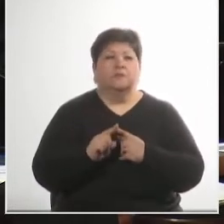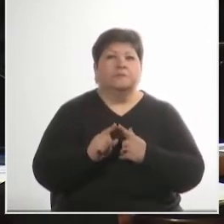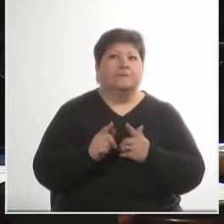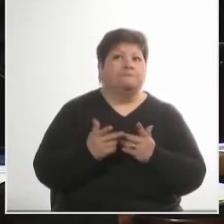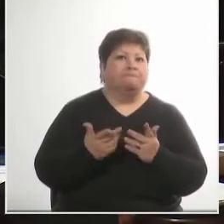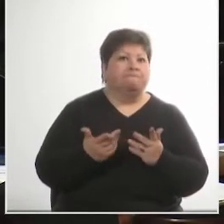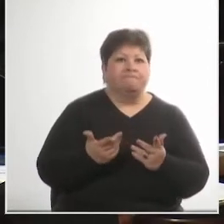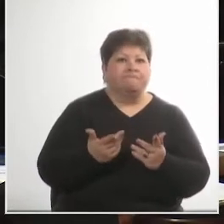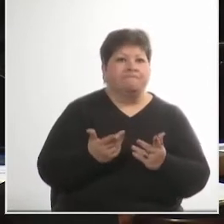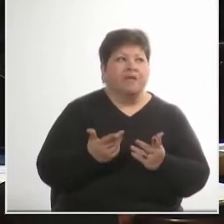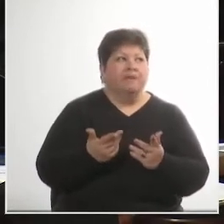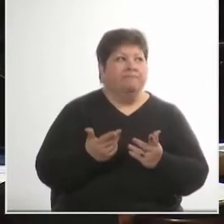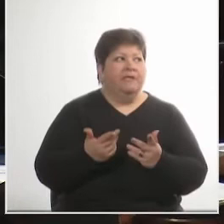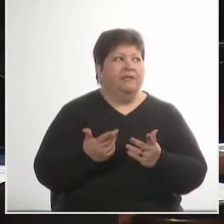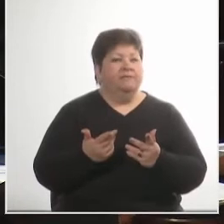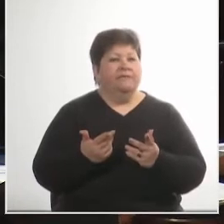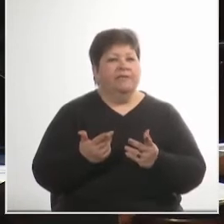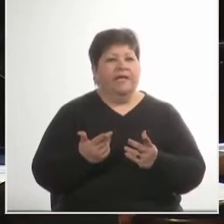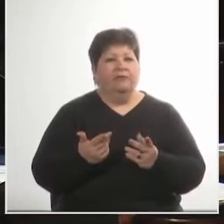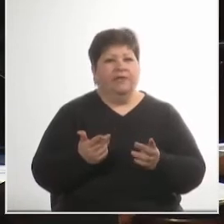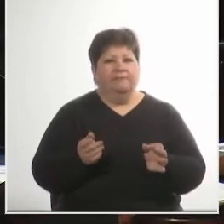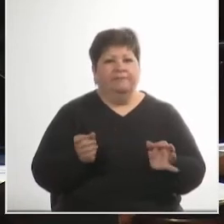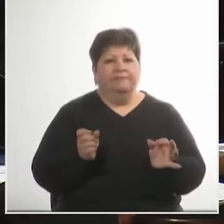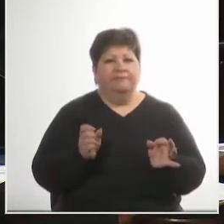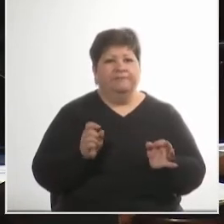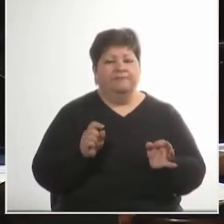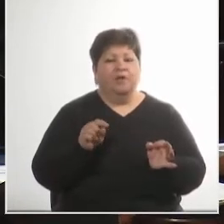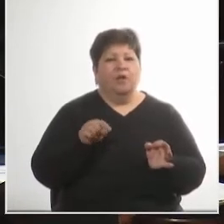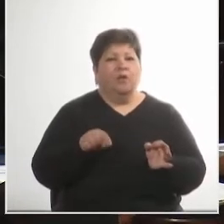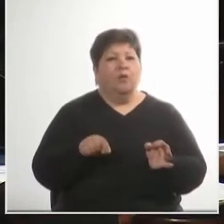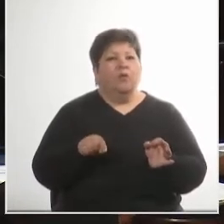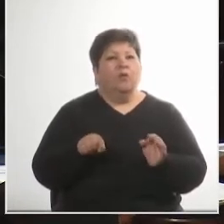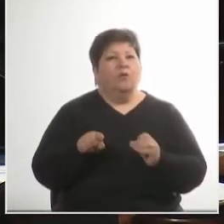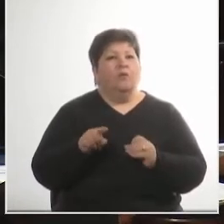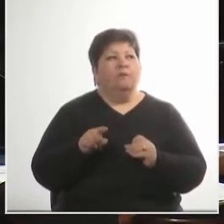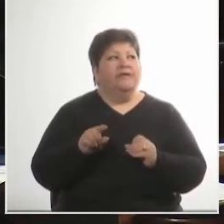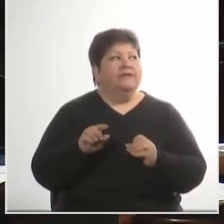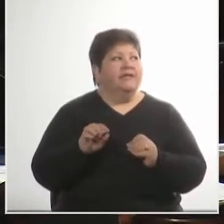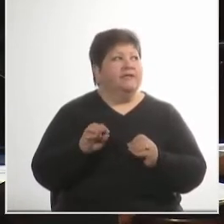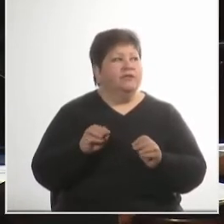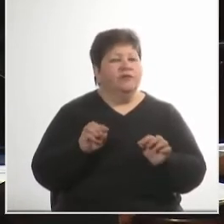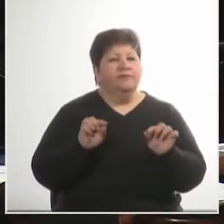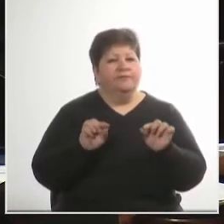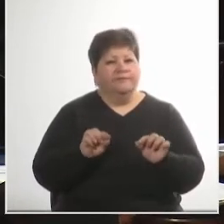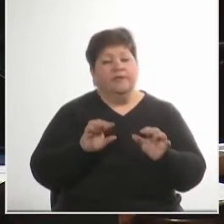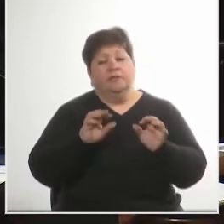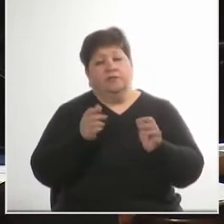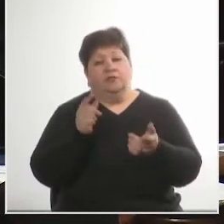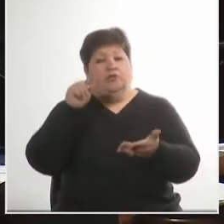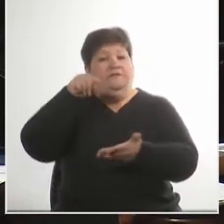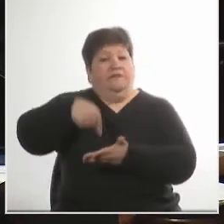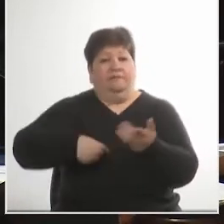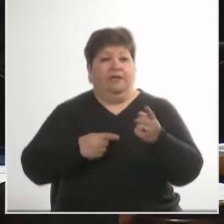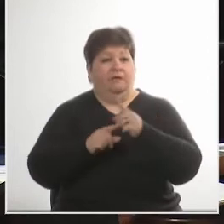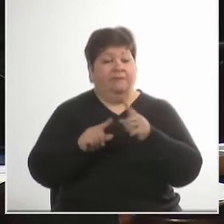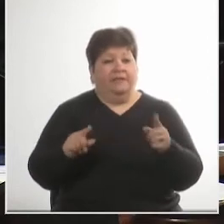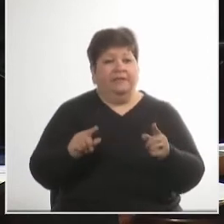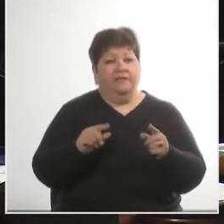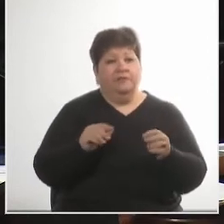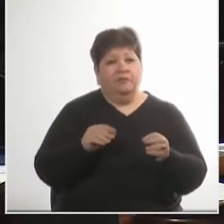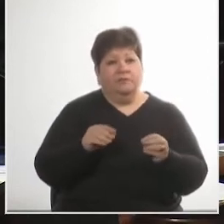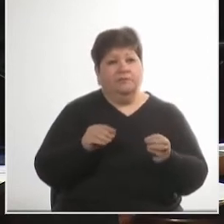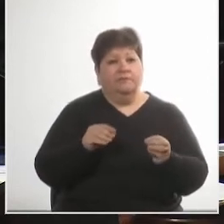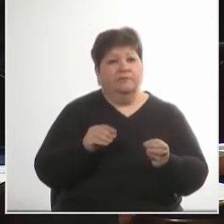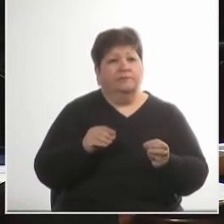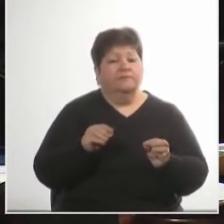no parece un pretexto válido para no firmar un tratado de libre comercio con el Mercosur, y en realidad lo que está haciendo